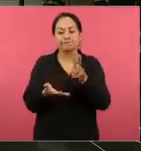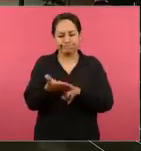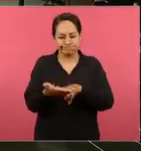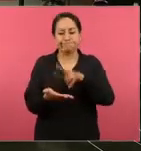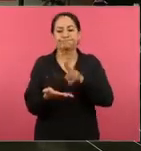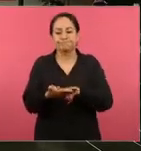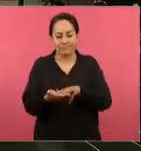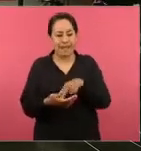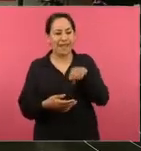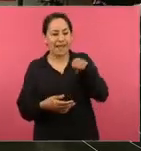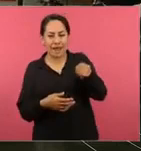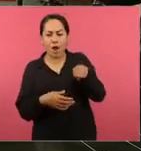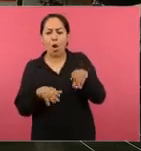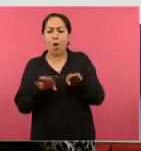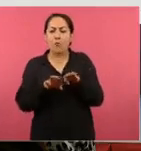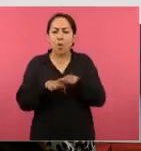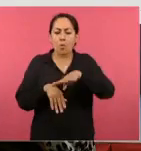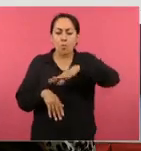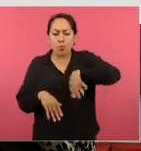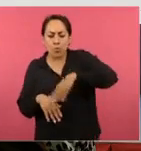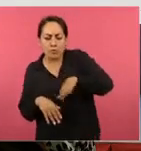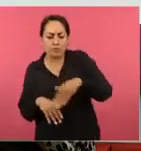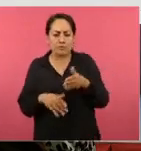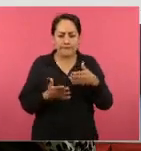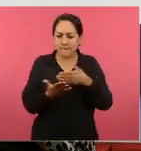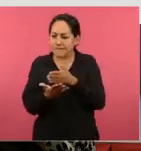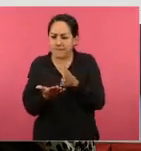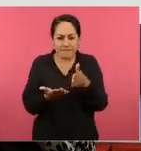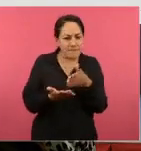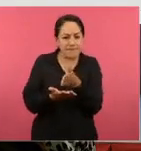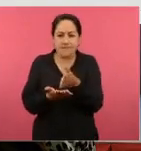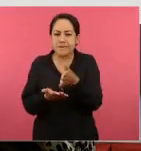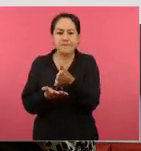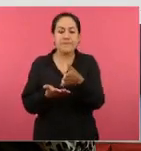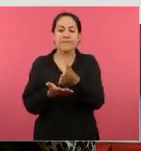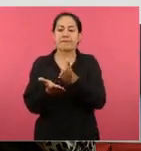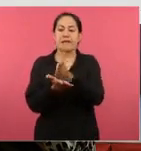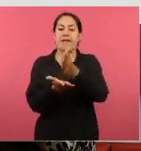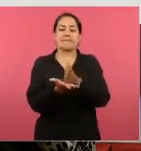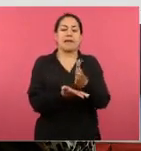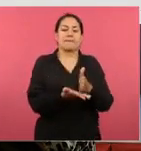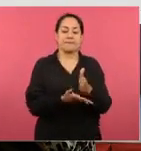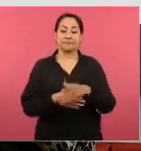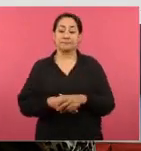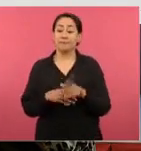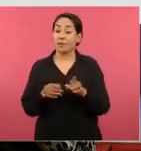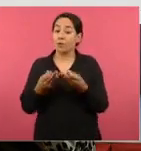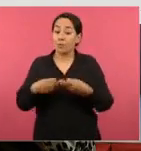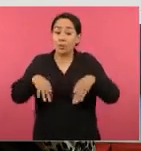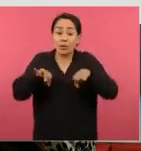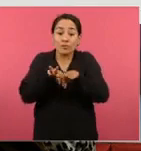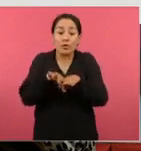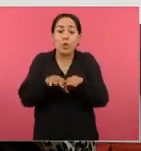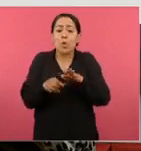presentan. Jerarquizar. Las operaciones matemáticas mantienen una jerarquía.